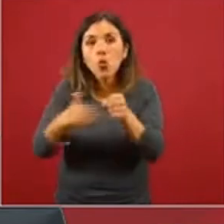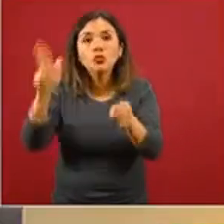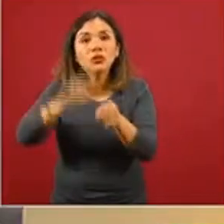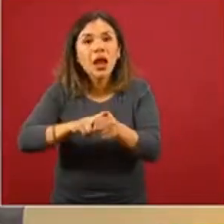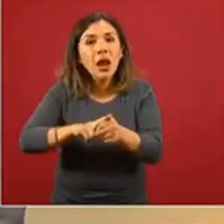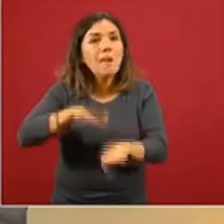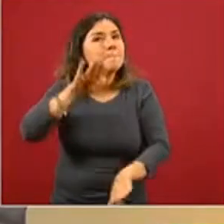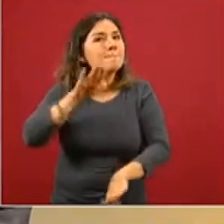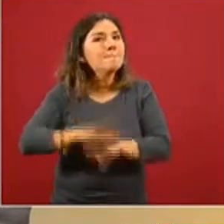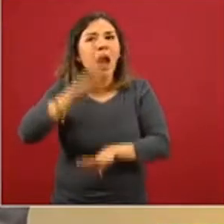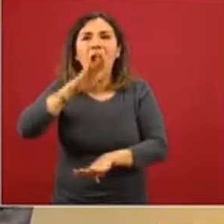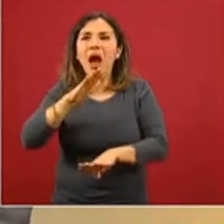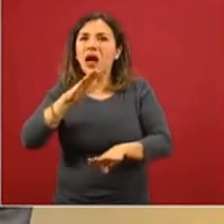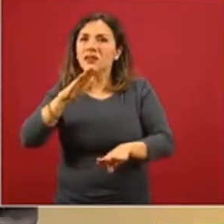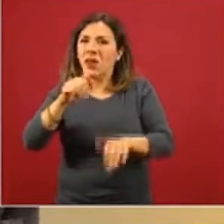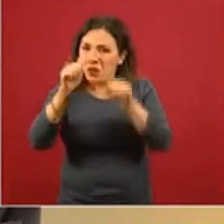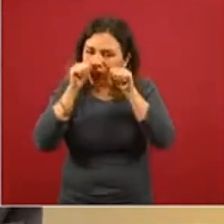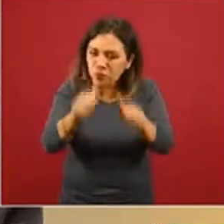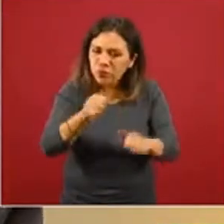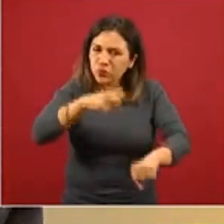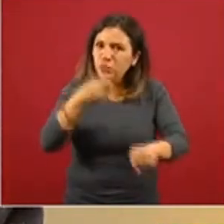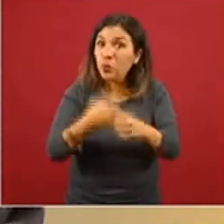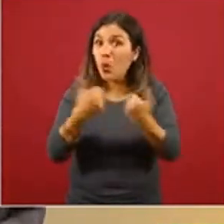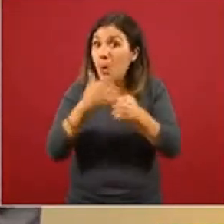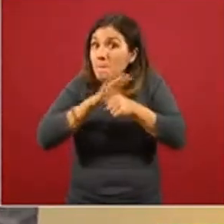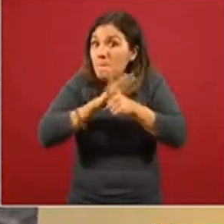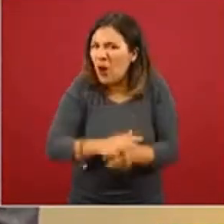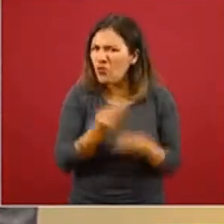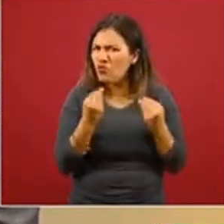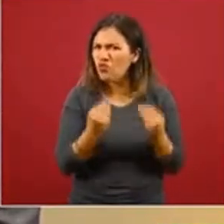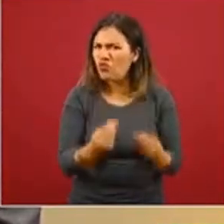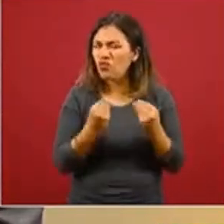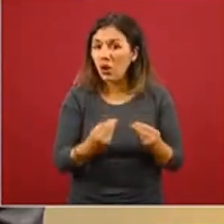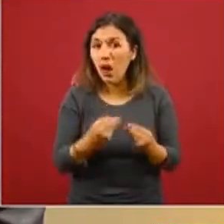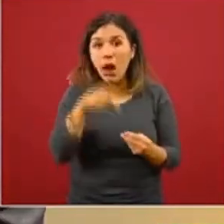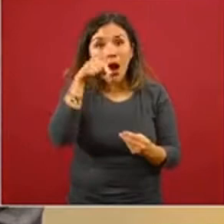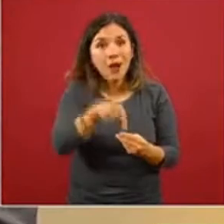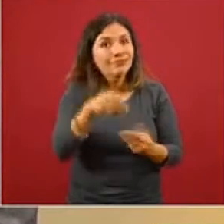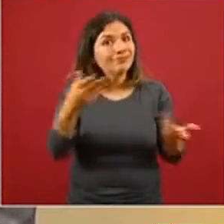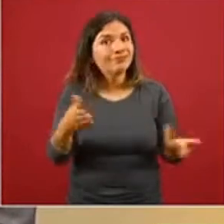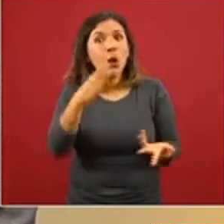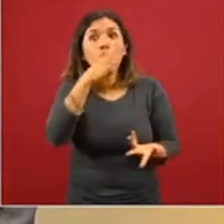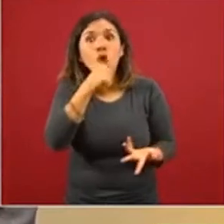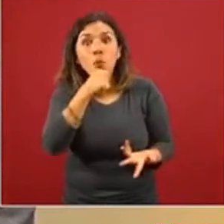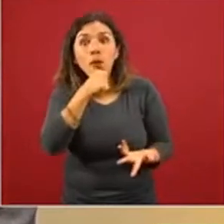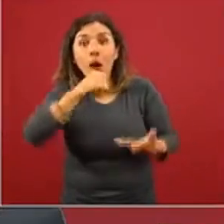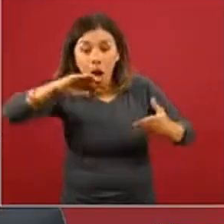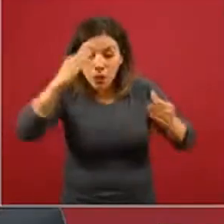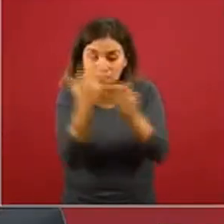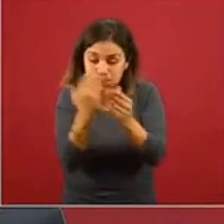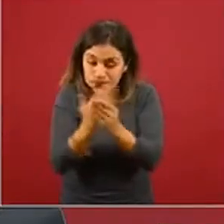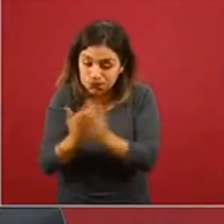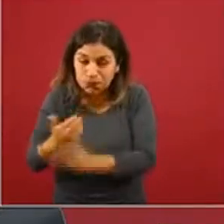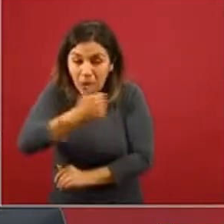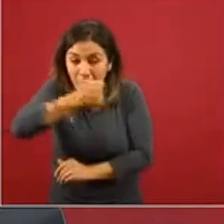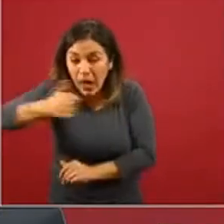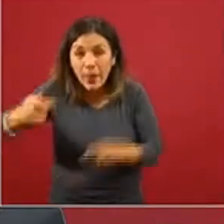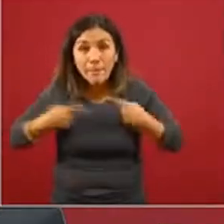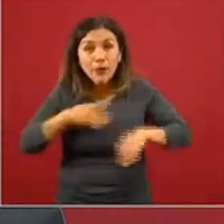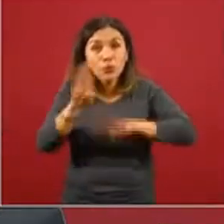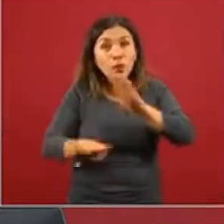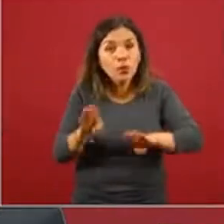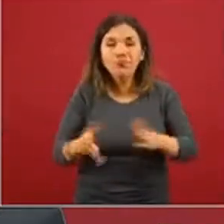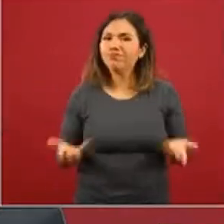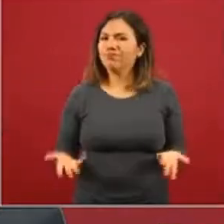extremadamente sometidos a una gran presión y no es posible poder documentar todas y cada una de las muertes. Aquí